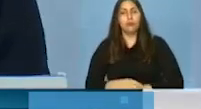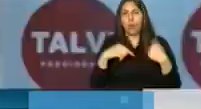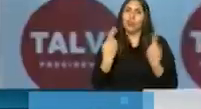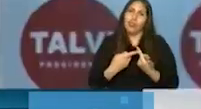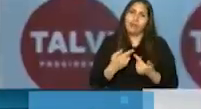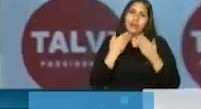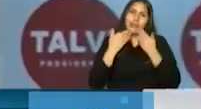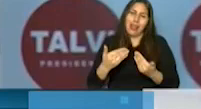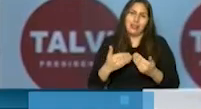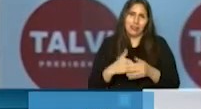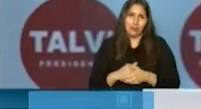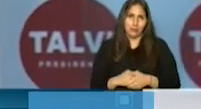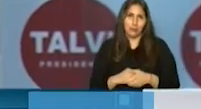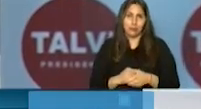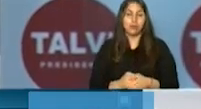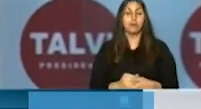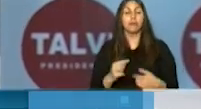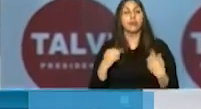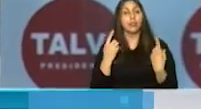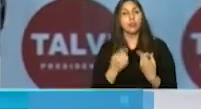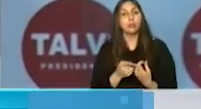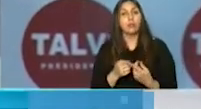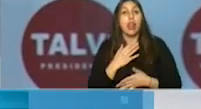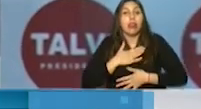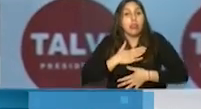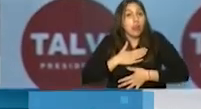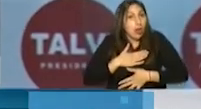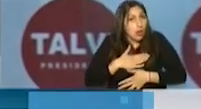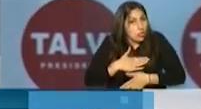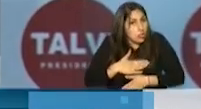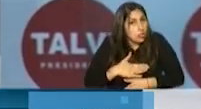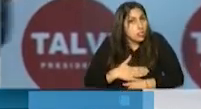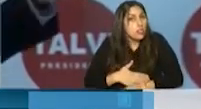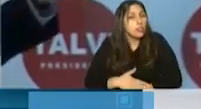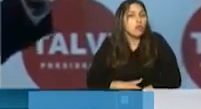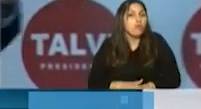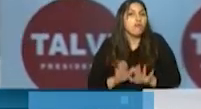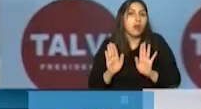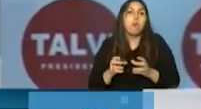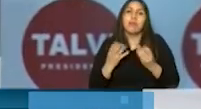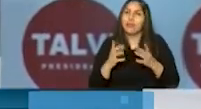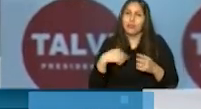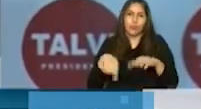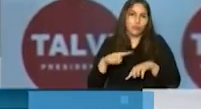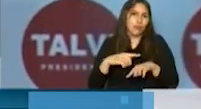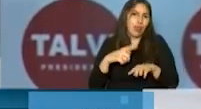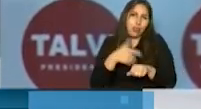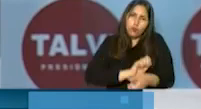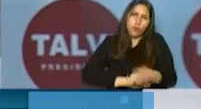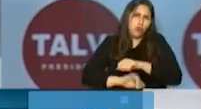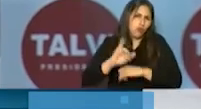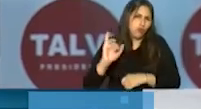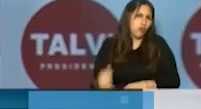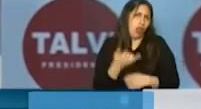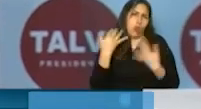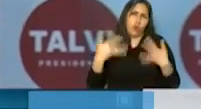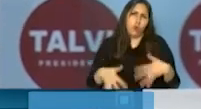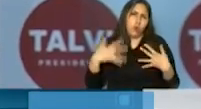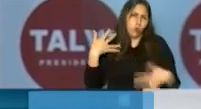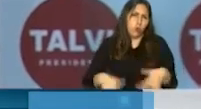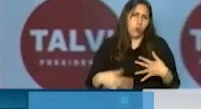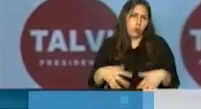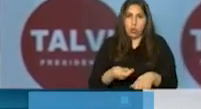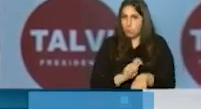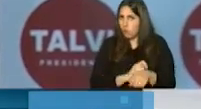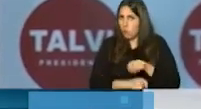aparece vestido exactamente igual, la que vimos en la tele, sí, cuando camina en ese cielo, en vez de estrellas tiene esas palabras. Ideas, un